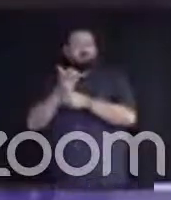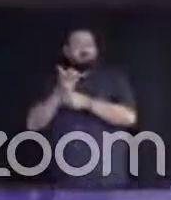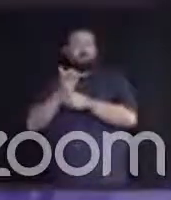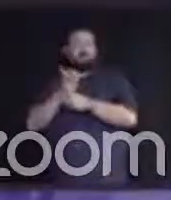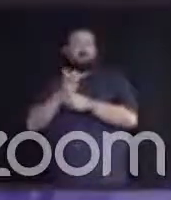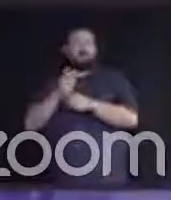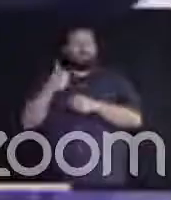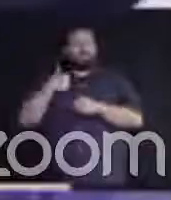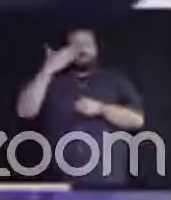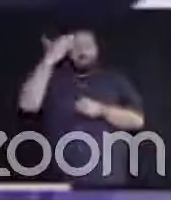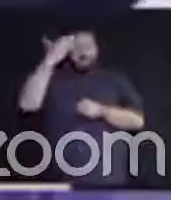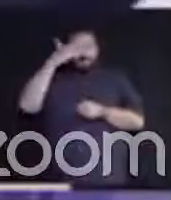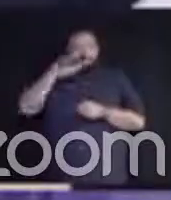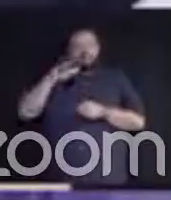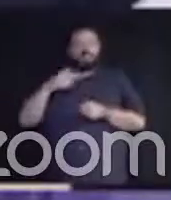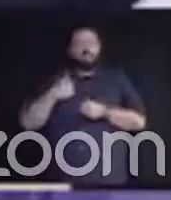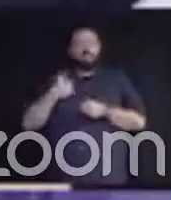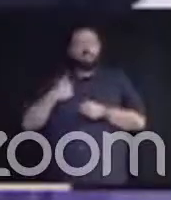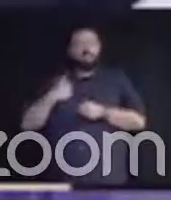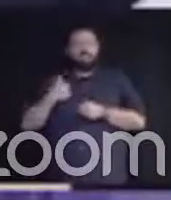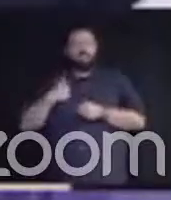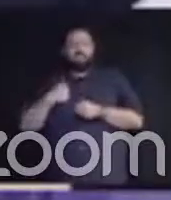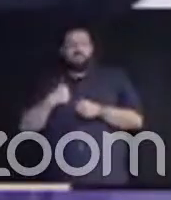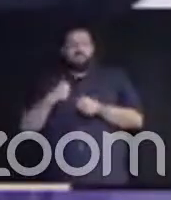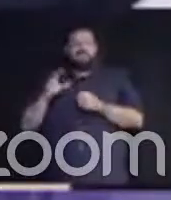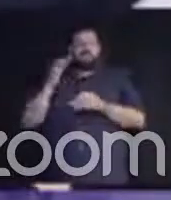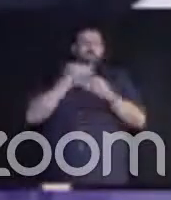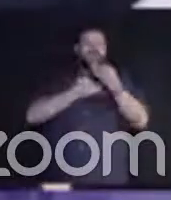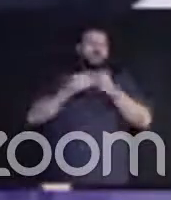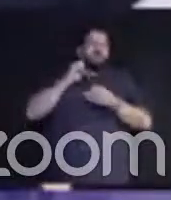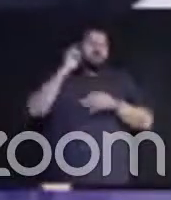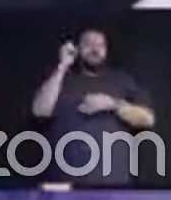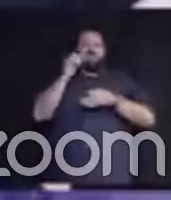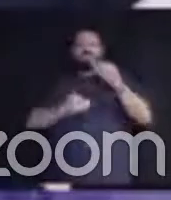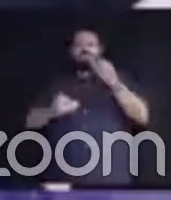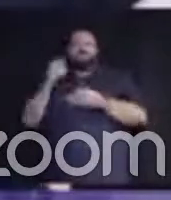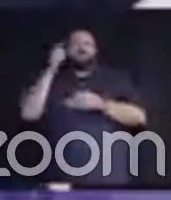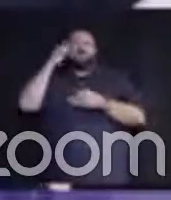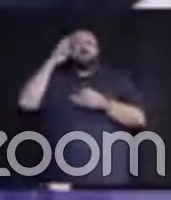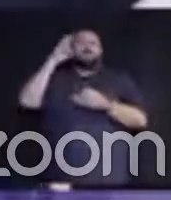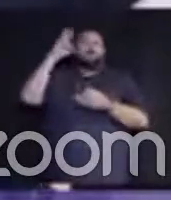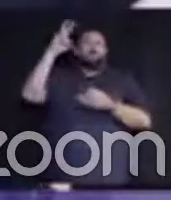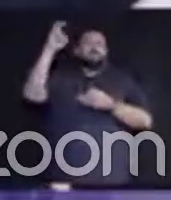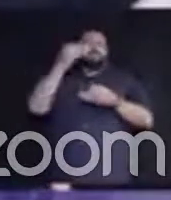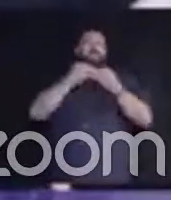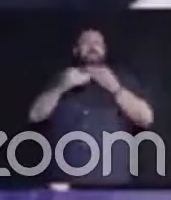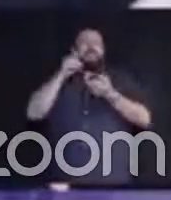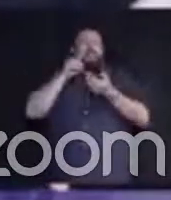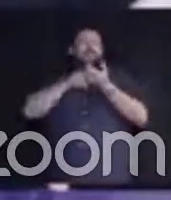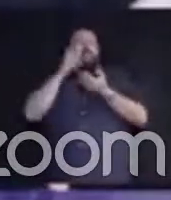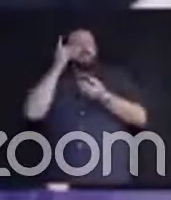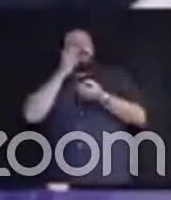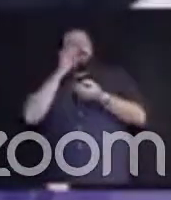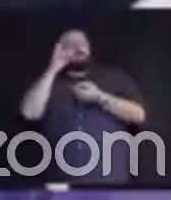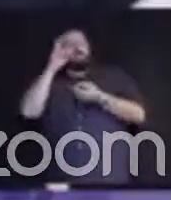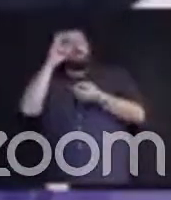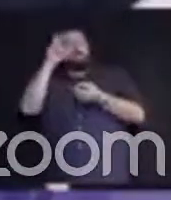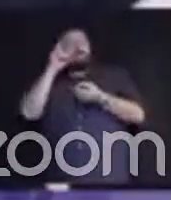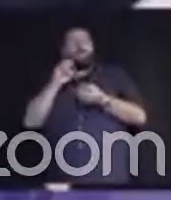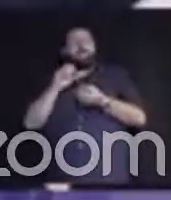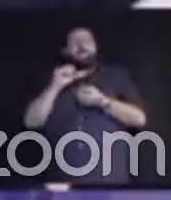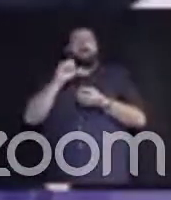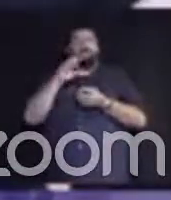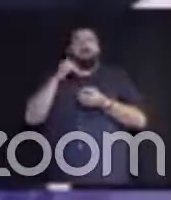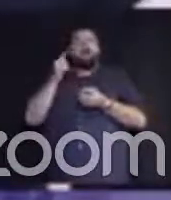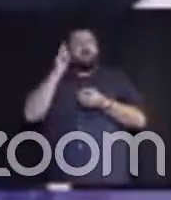Ya sé que soy odioso y que me van a alucinar hoy, me van a soñar hoy. De veras, ojalá.